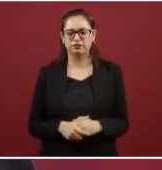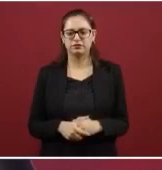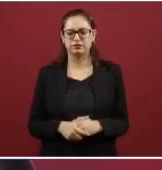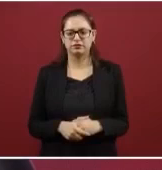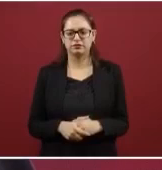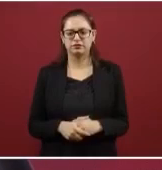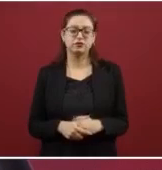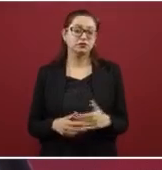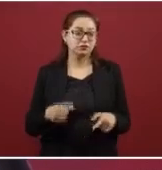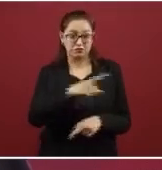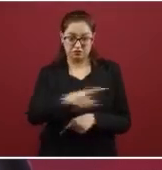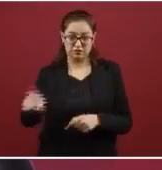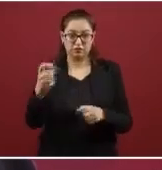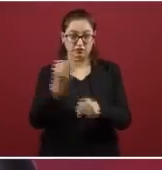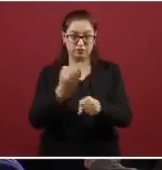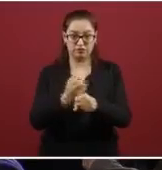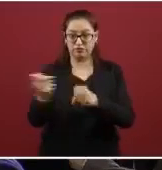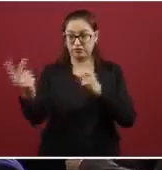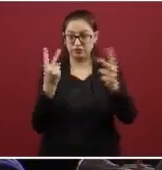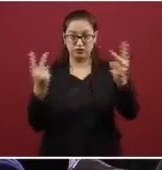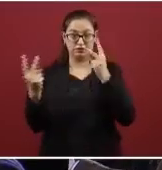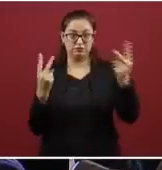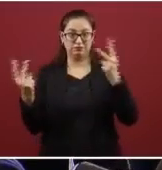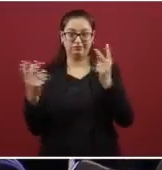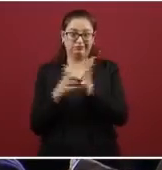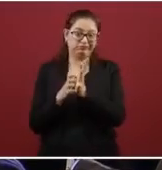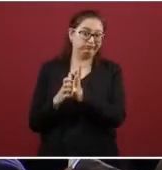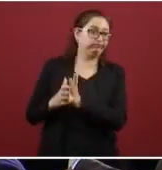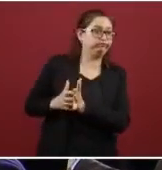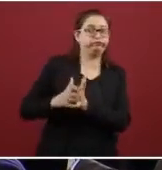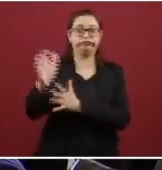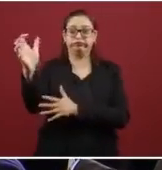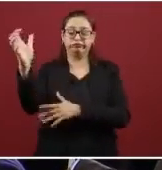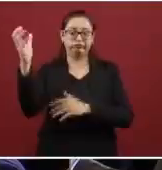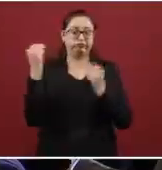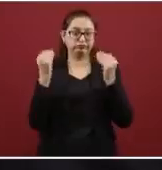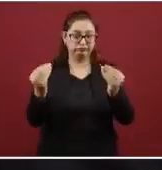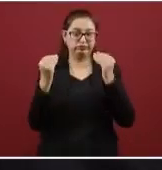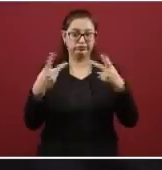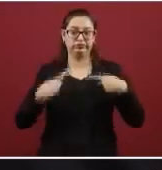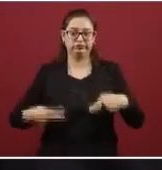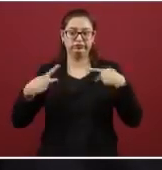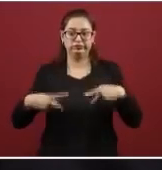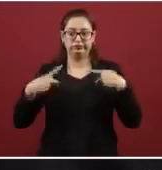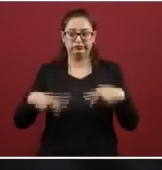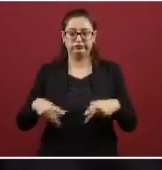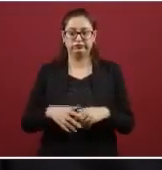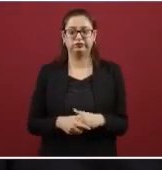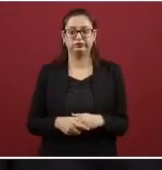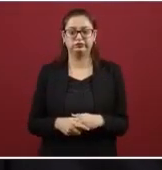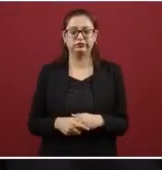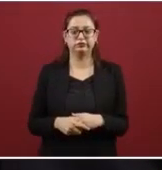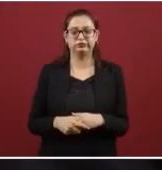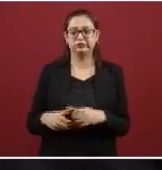nos están viendo pues miles de personas, nos están viendo y